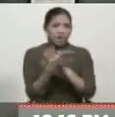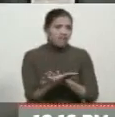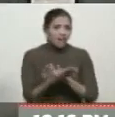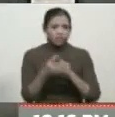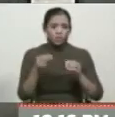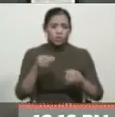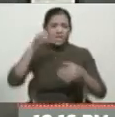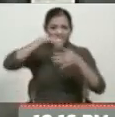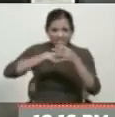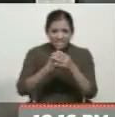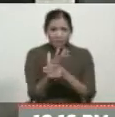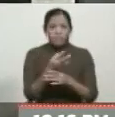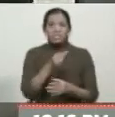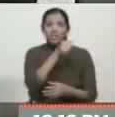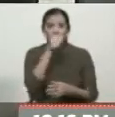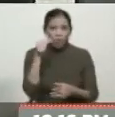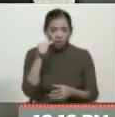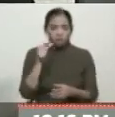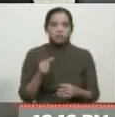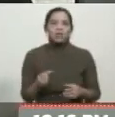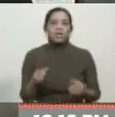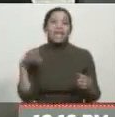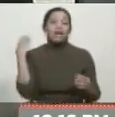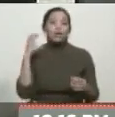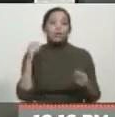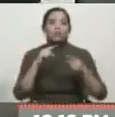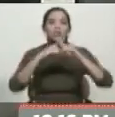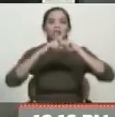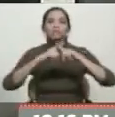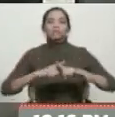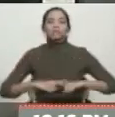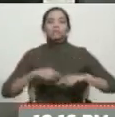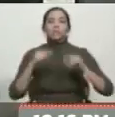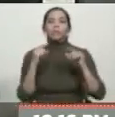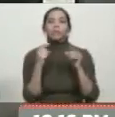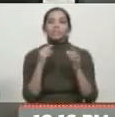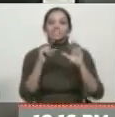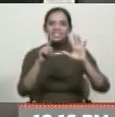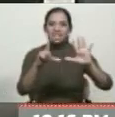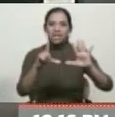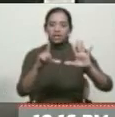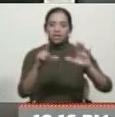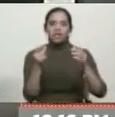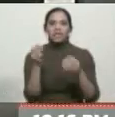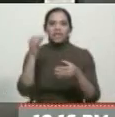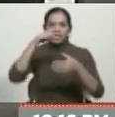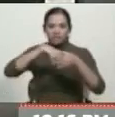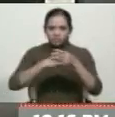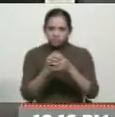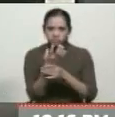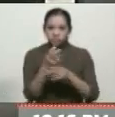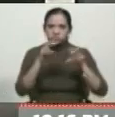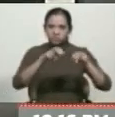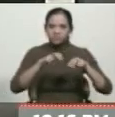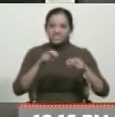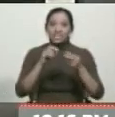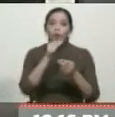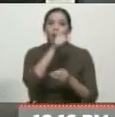cocaína. En Colombia se ha multiplicado por 7 el cultivo de cocaína.